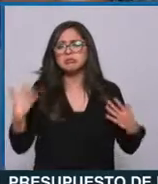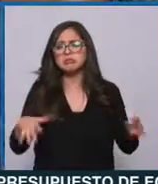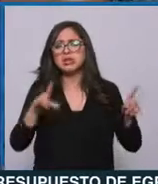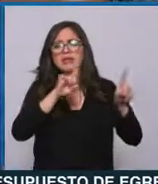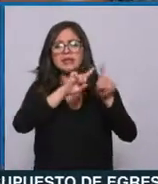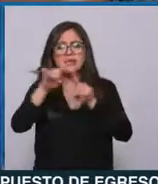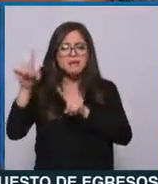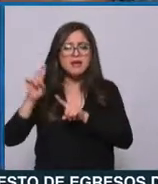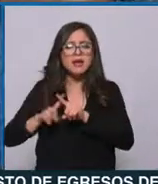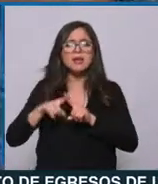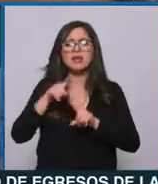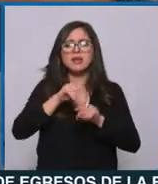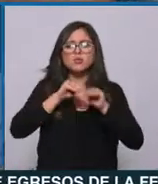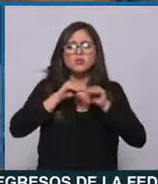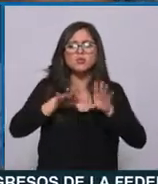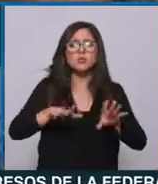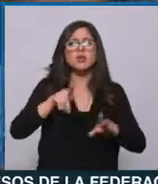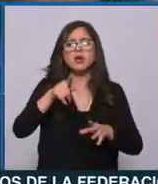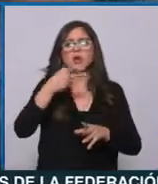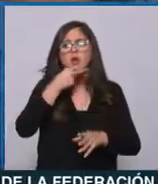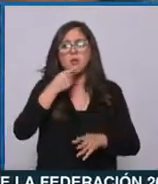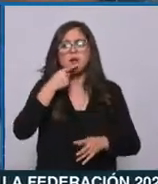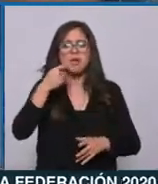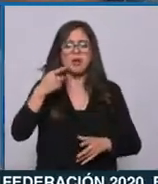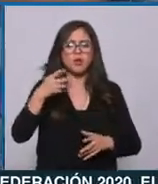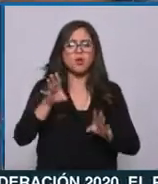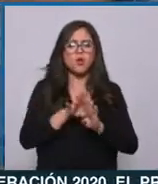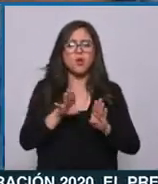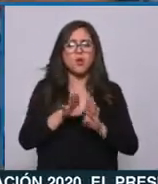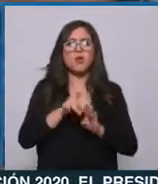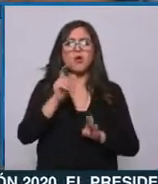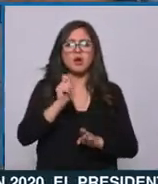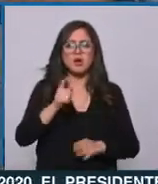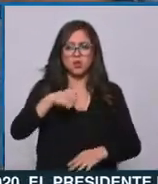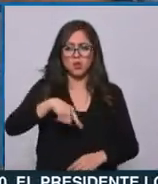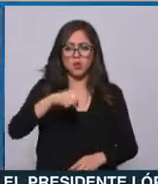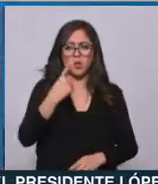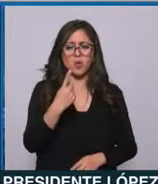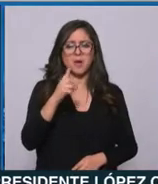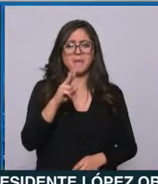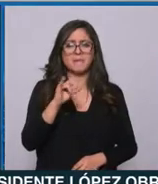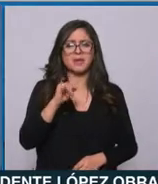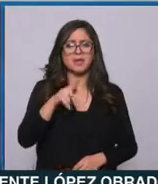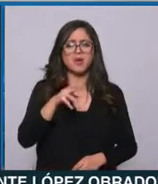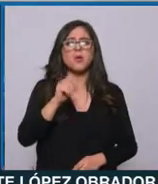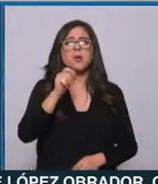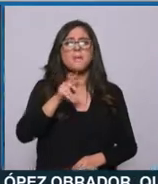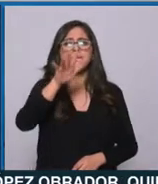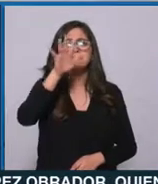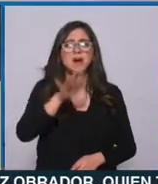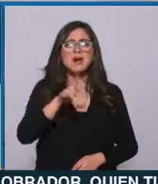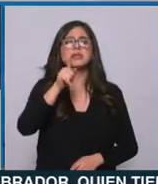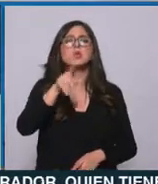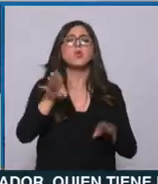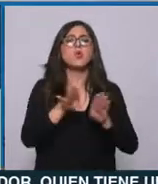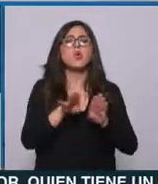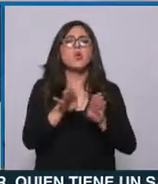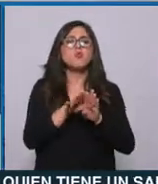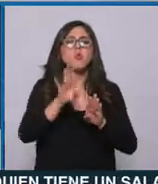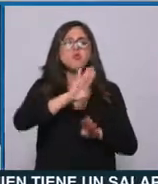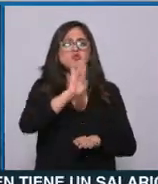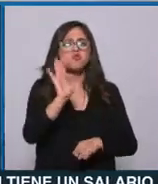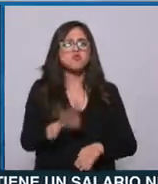una quema de un vikingo, o sea, sería un festival. ¿Van a quemar a un vikingo? Sería un funeral vikingo.